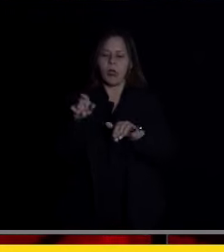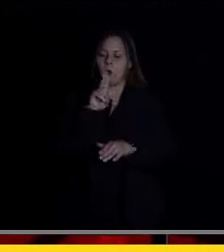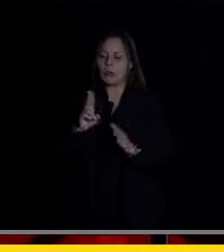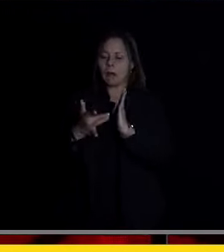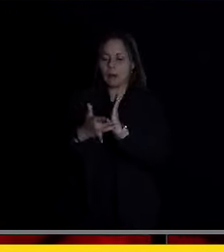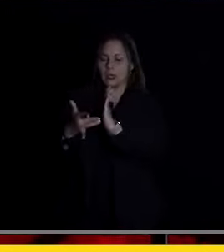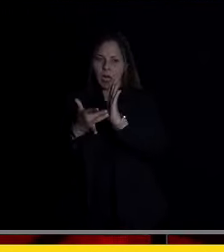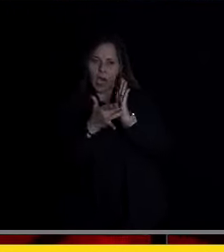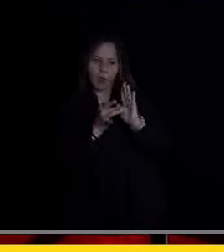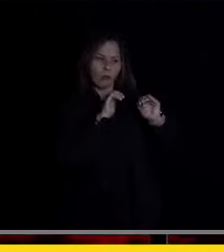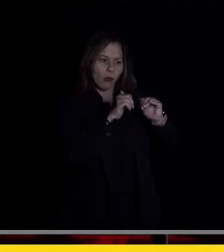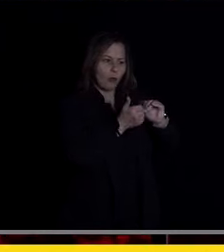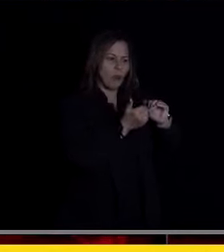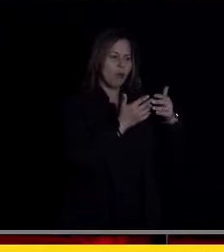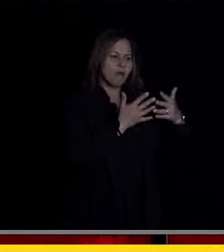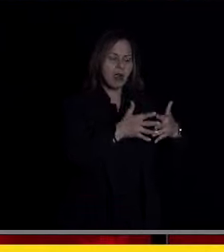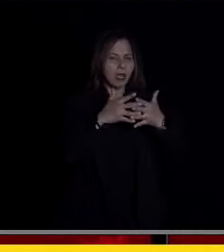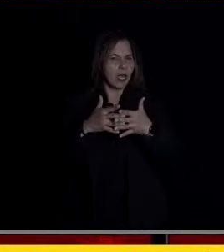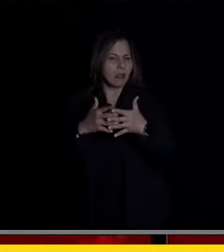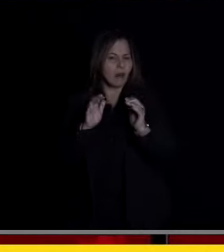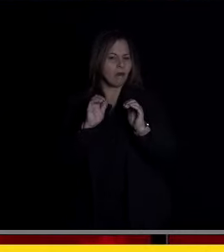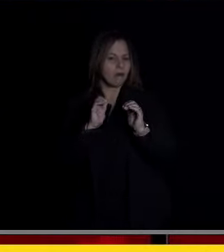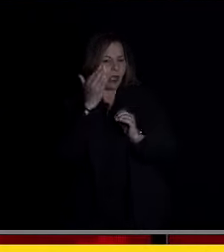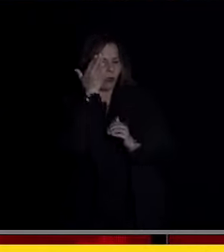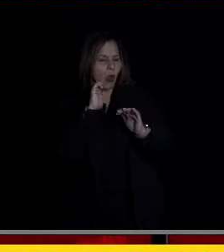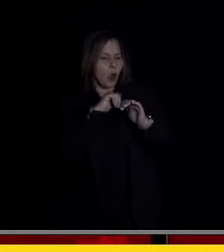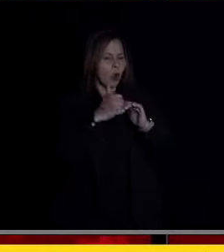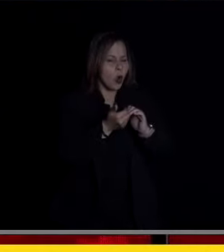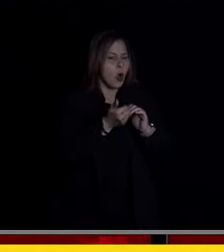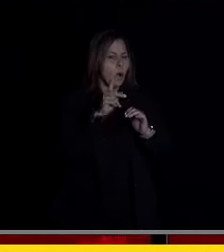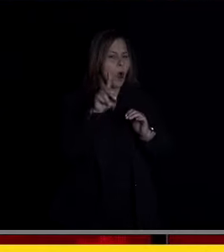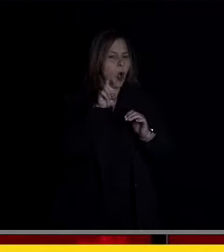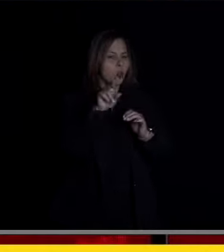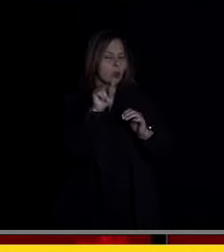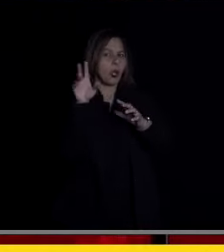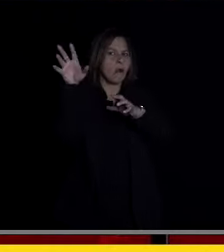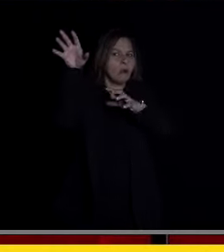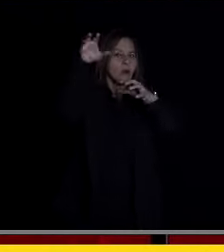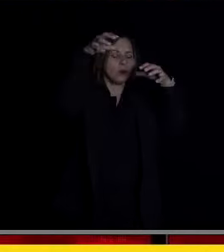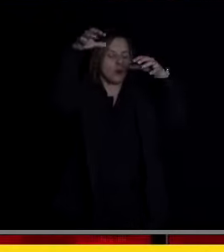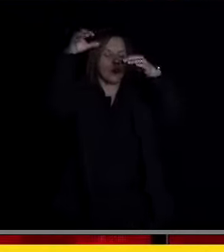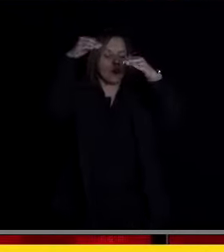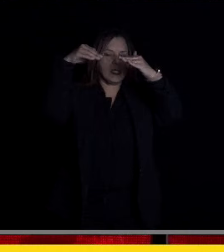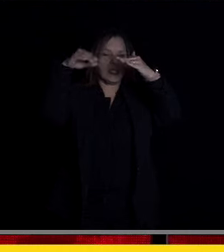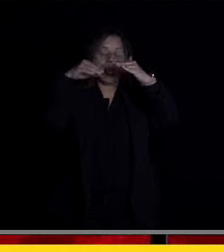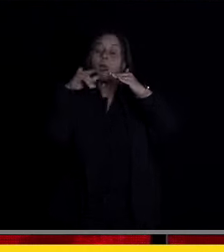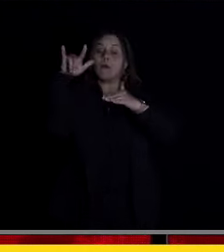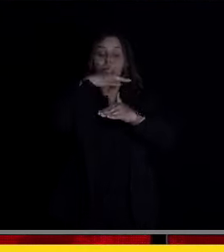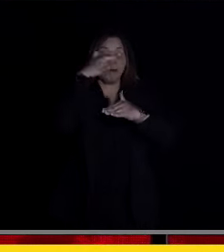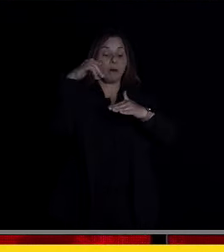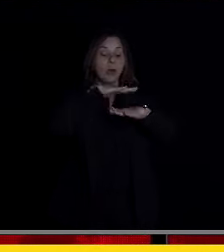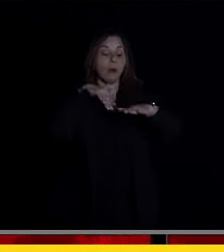como esos equipos especializados que se conocen como drones para sobrevolar la ciudad. Y aunque todavía el COVID-19